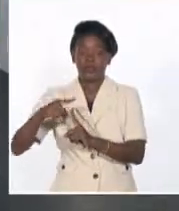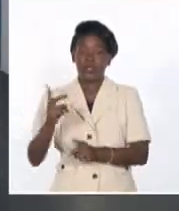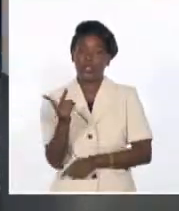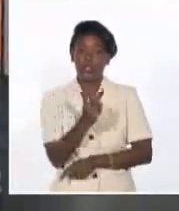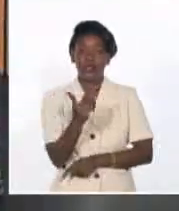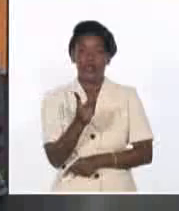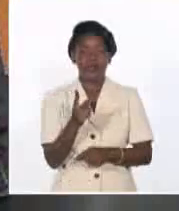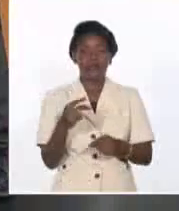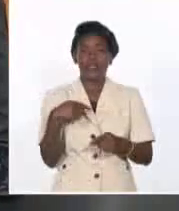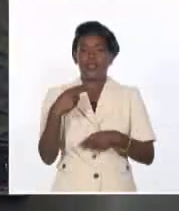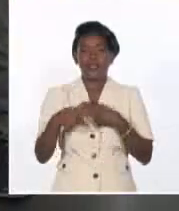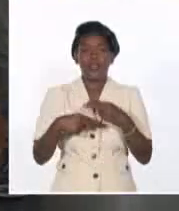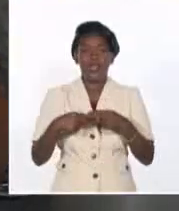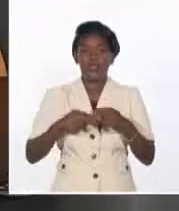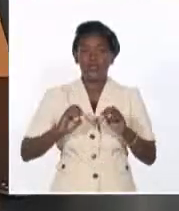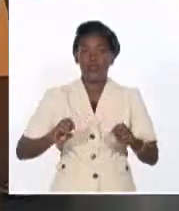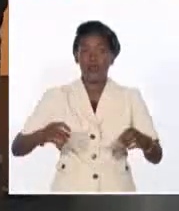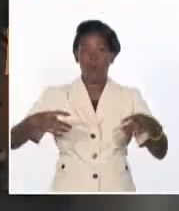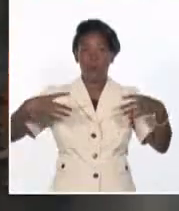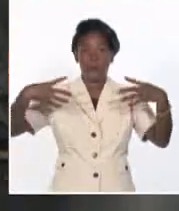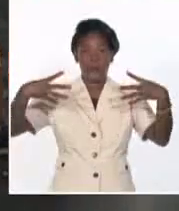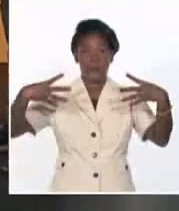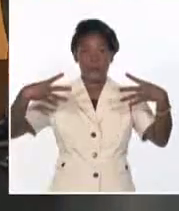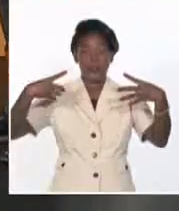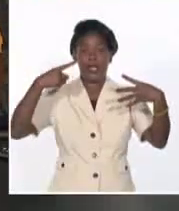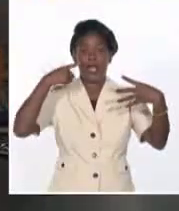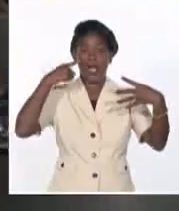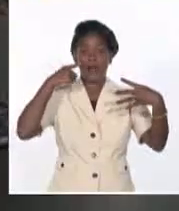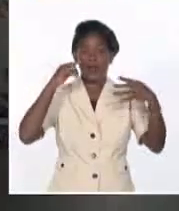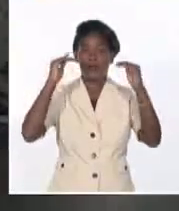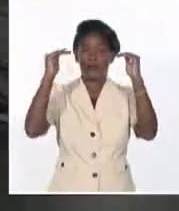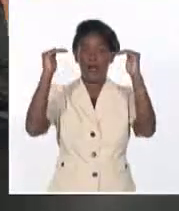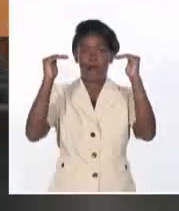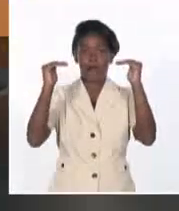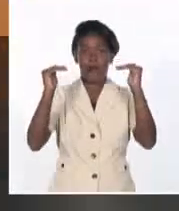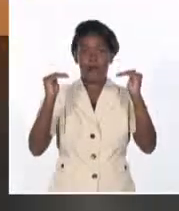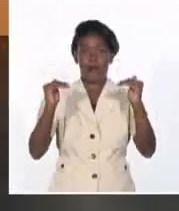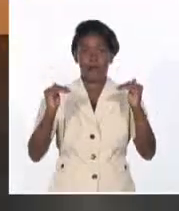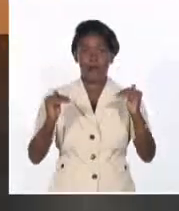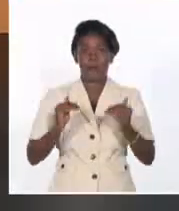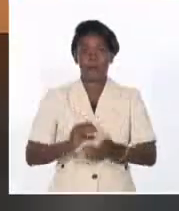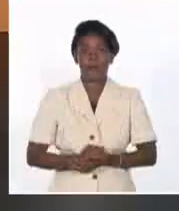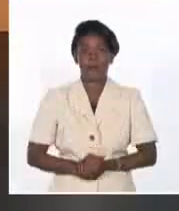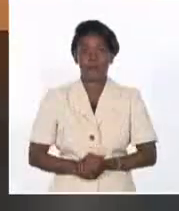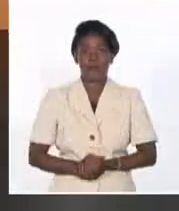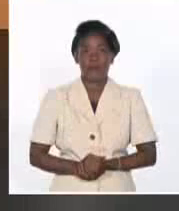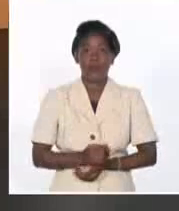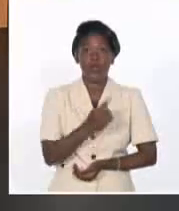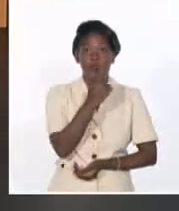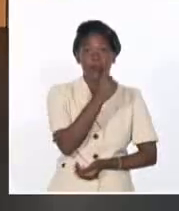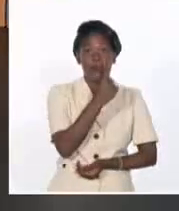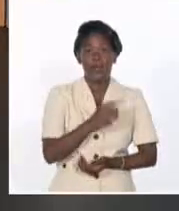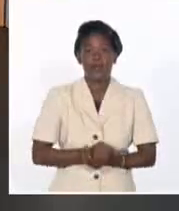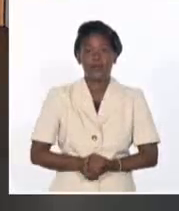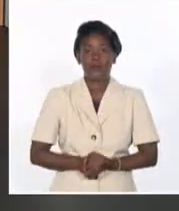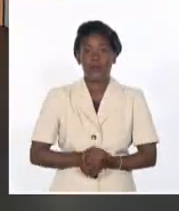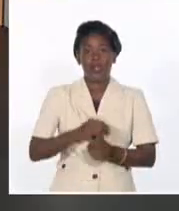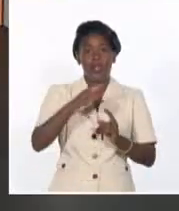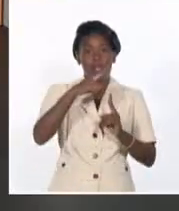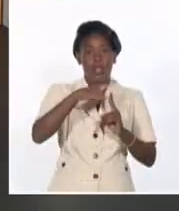de cuartos de final y también en semifinal? Ustedes los tienen en la pantalla. Veraje ofensivo de Industriales 258, Las